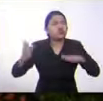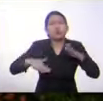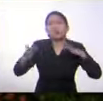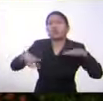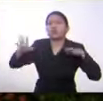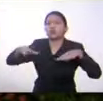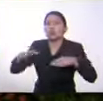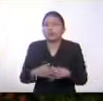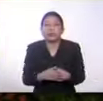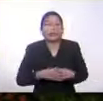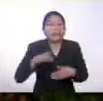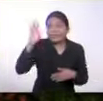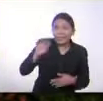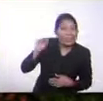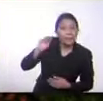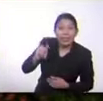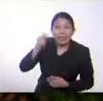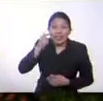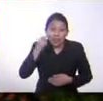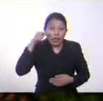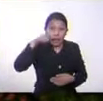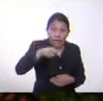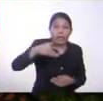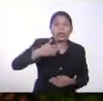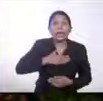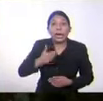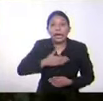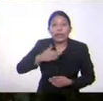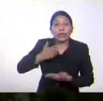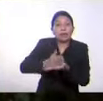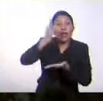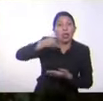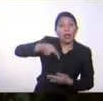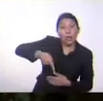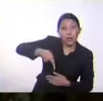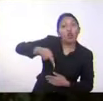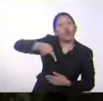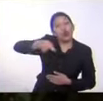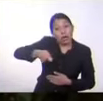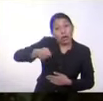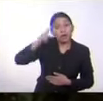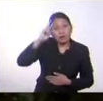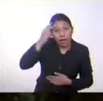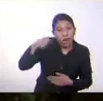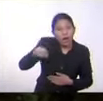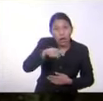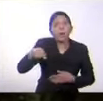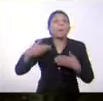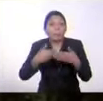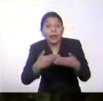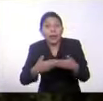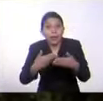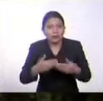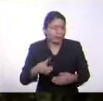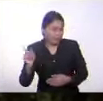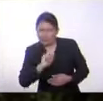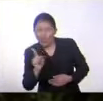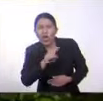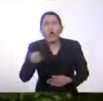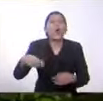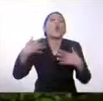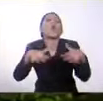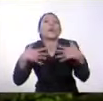Señor Max, hay machos y hembras juntos. Eso quiere decir que se van a parear. Nada de eso, están